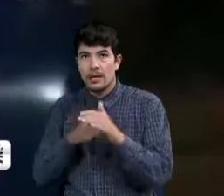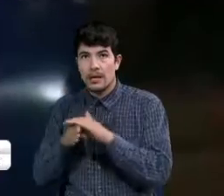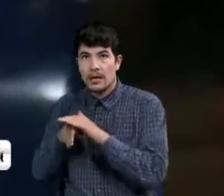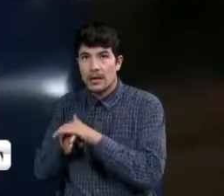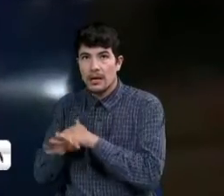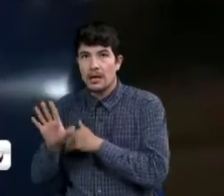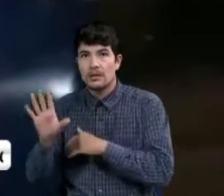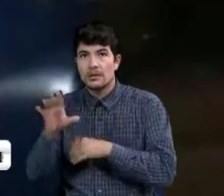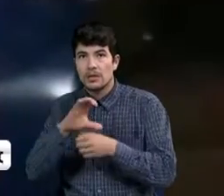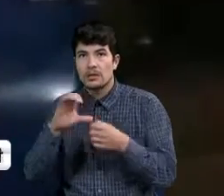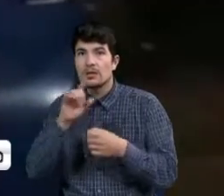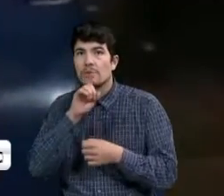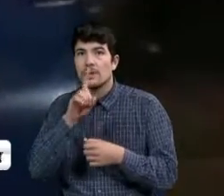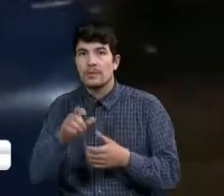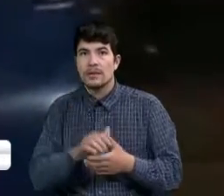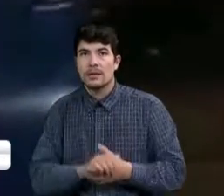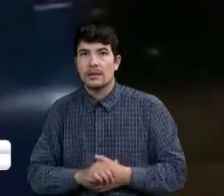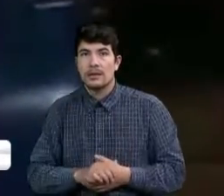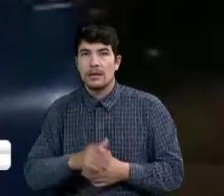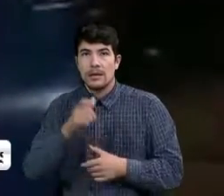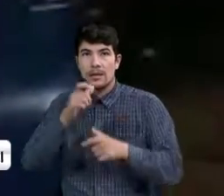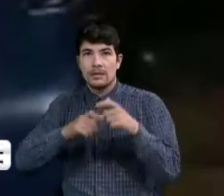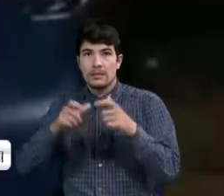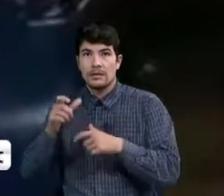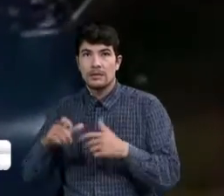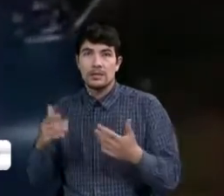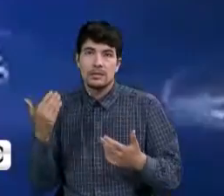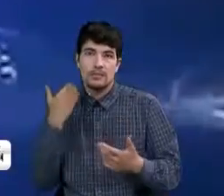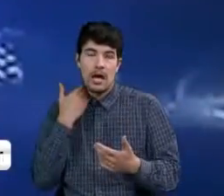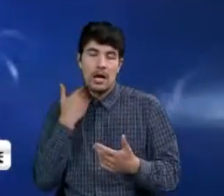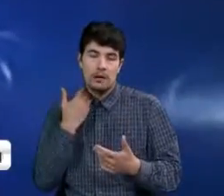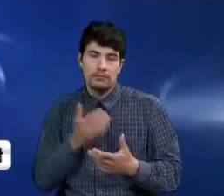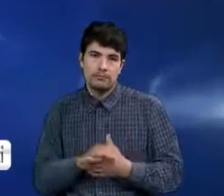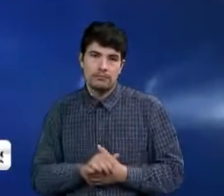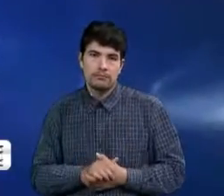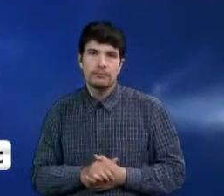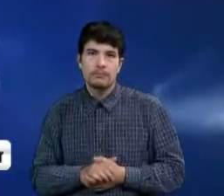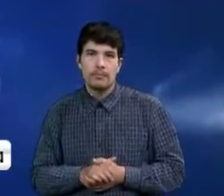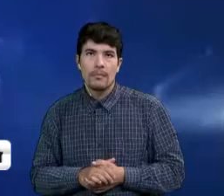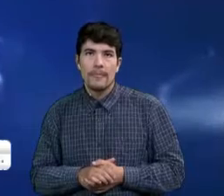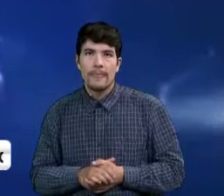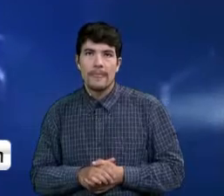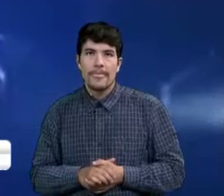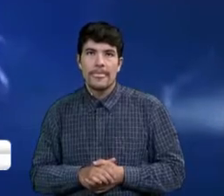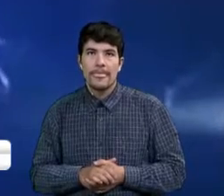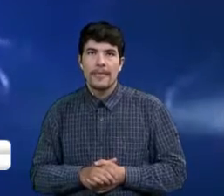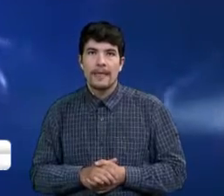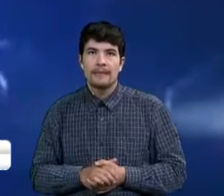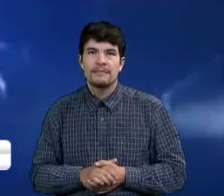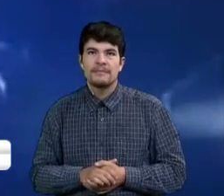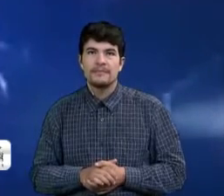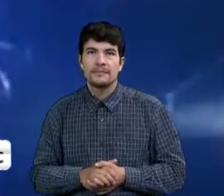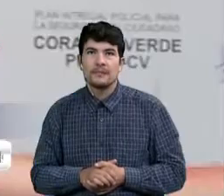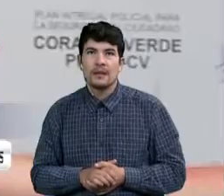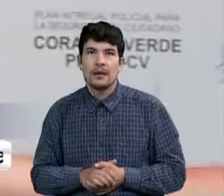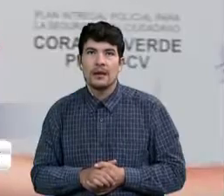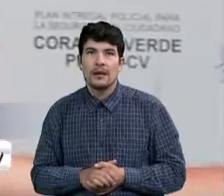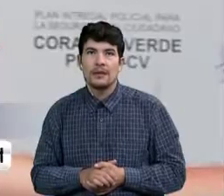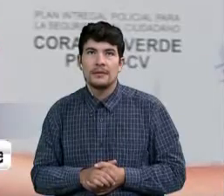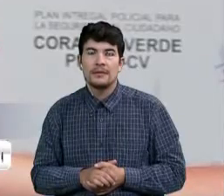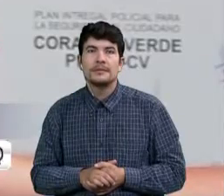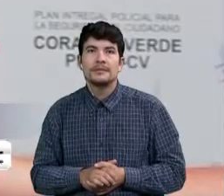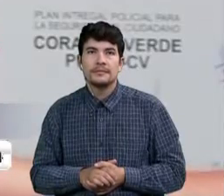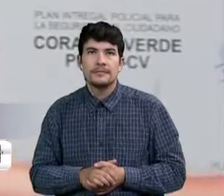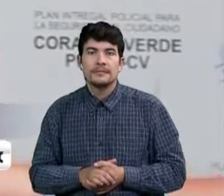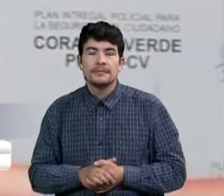tipo clip ya bucaramanga los uniformados frustraron sus planes al detener en un retén al vehículo en el que se transportaban la